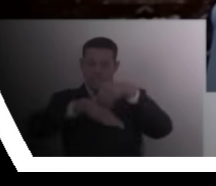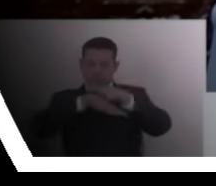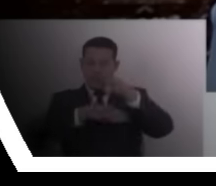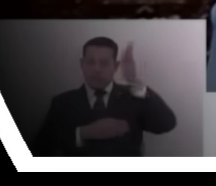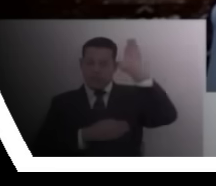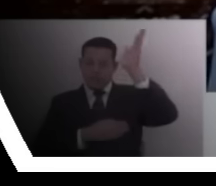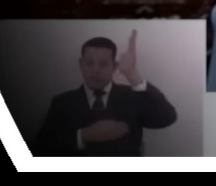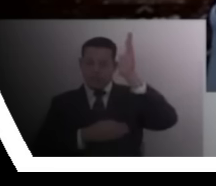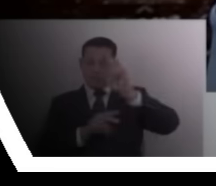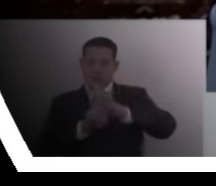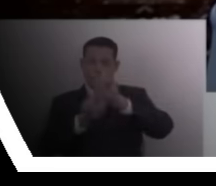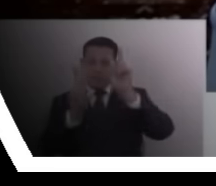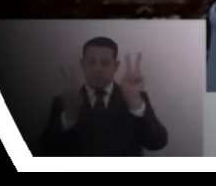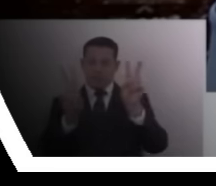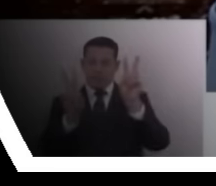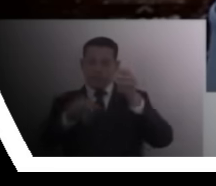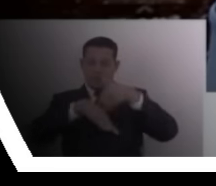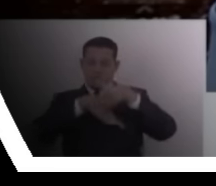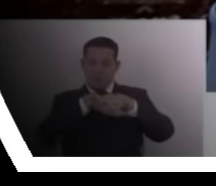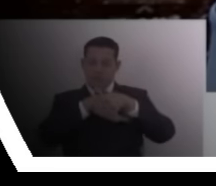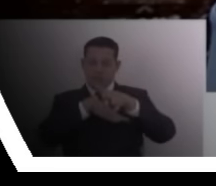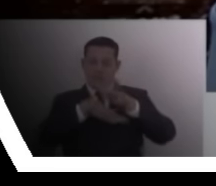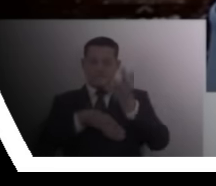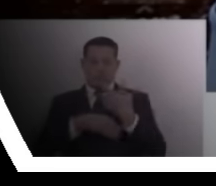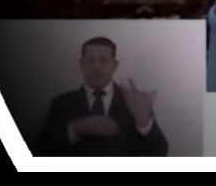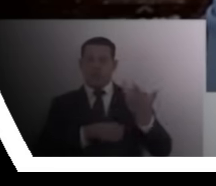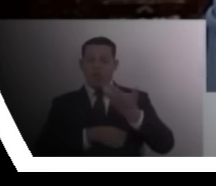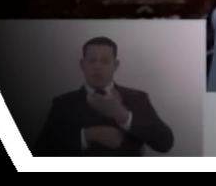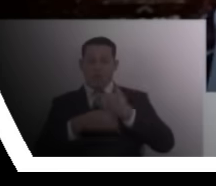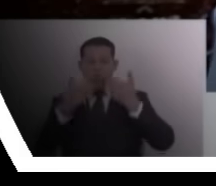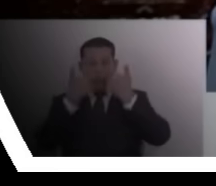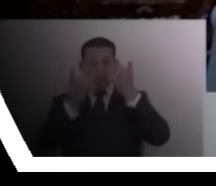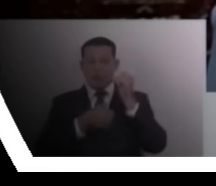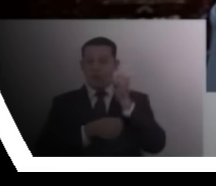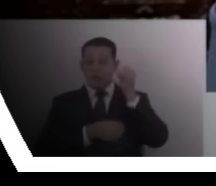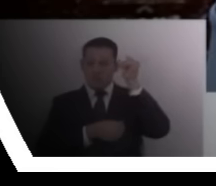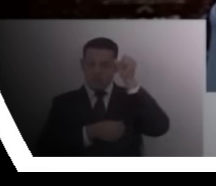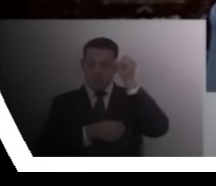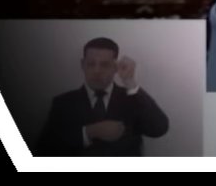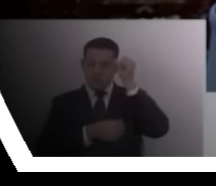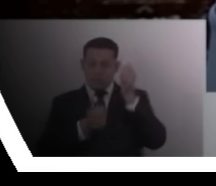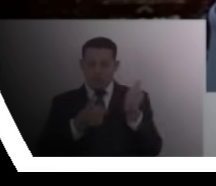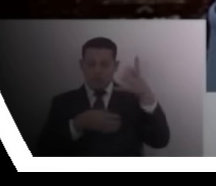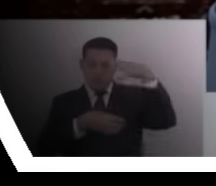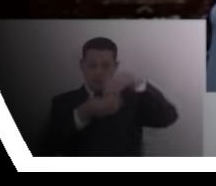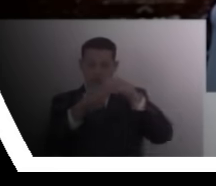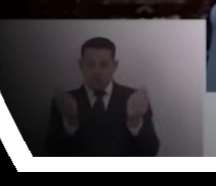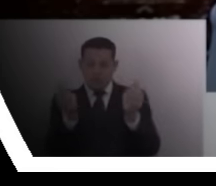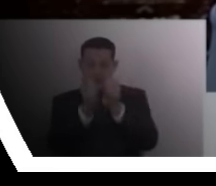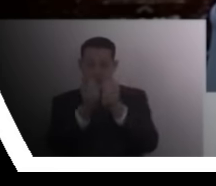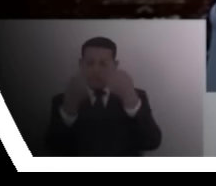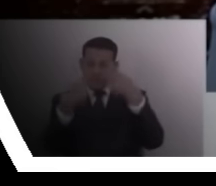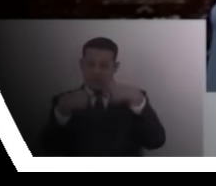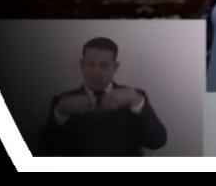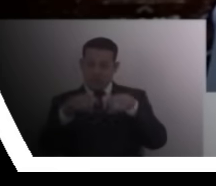mensaje de paz. Estamos enviando este mensaje que todos, jóvenes, adultos, nos sumamos para que